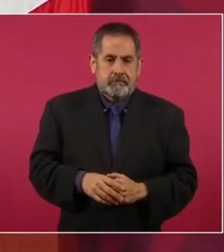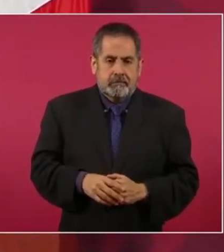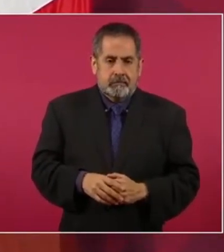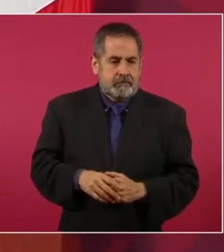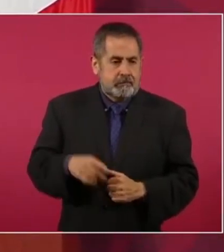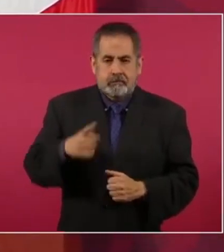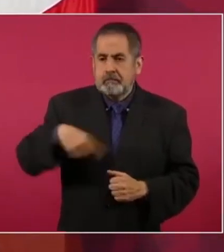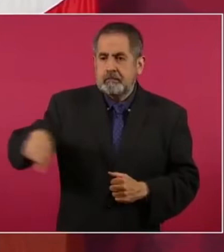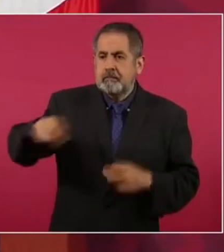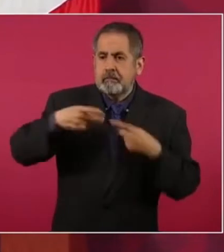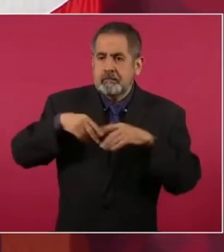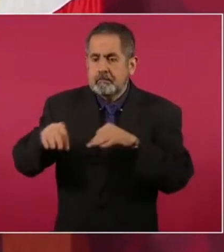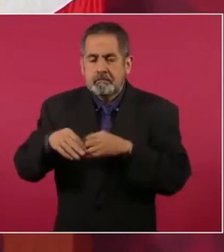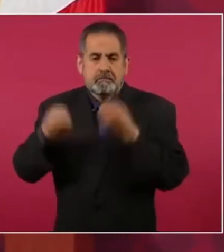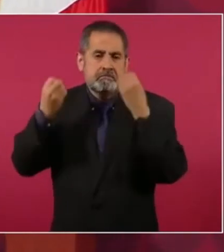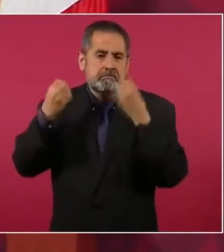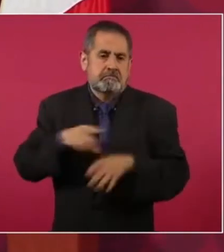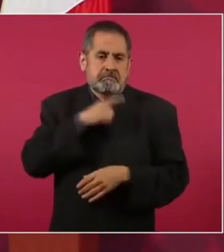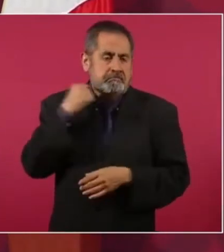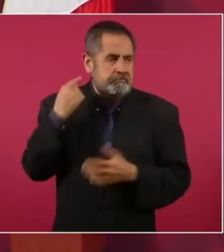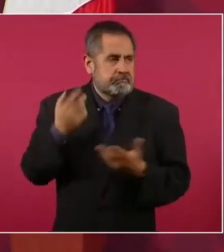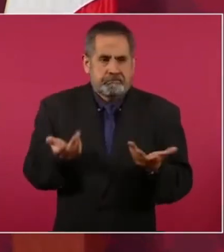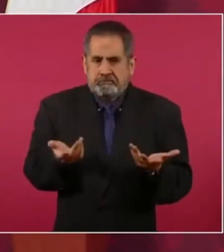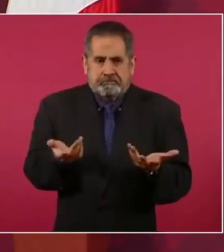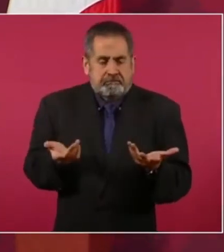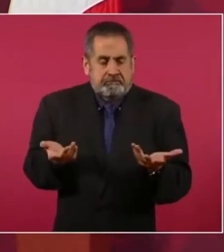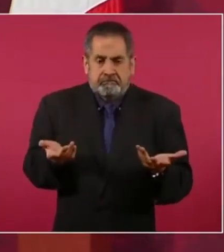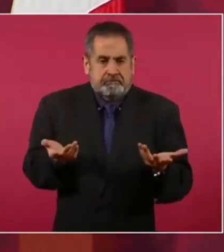A los trabajadores, el